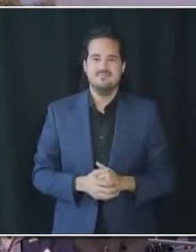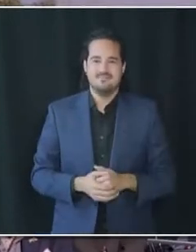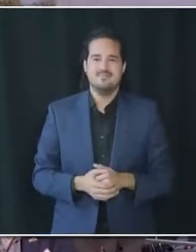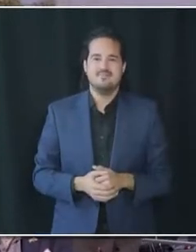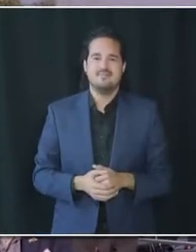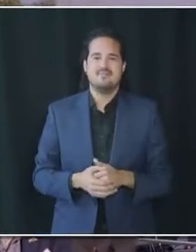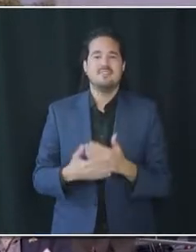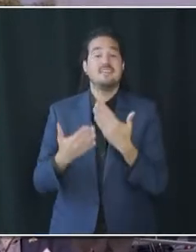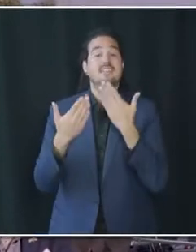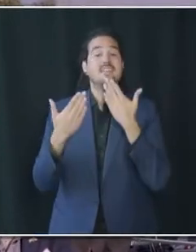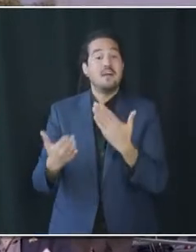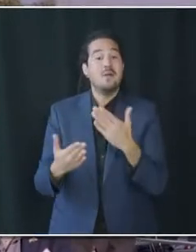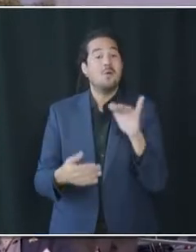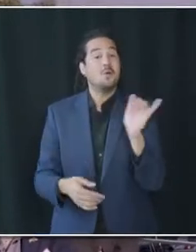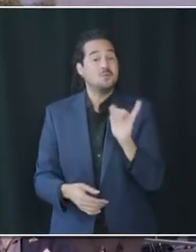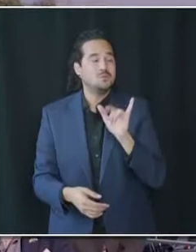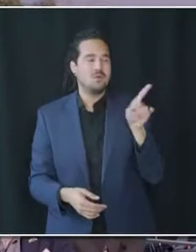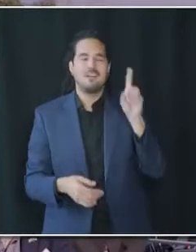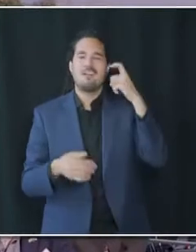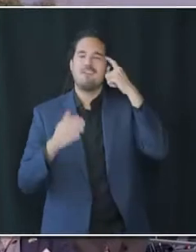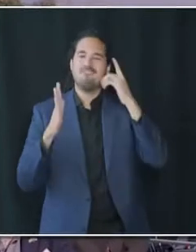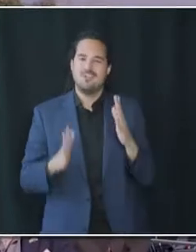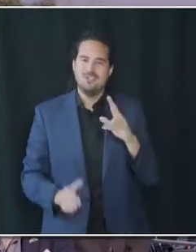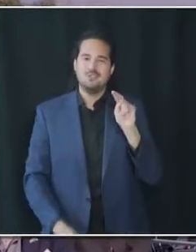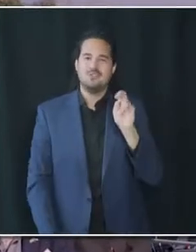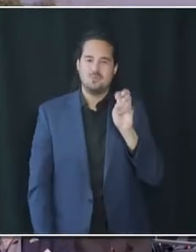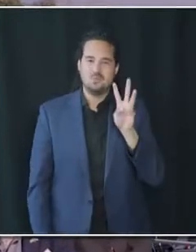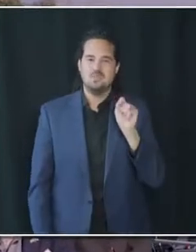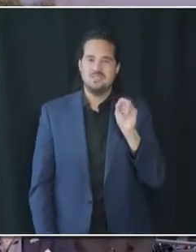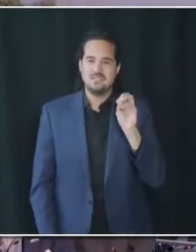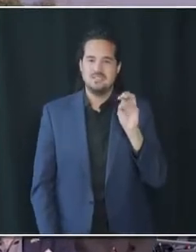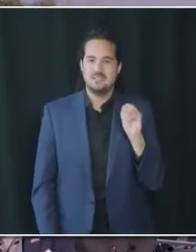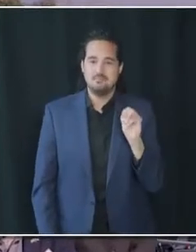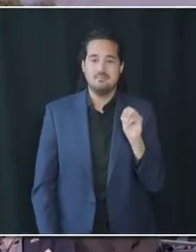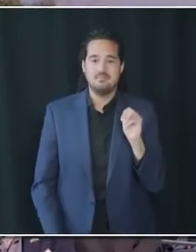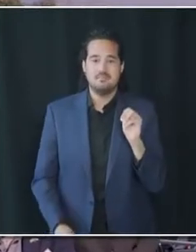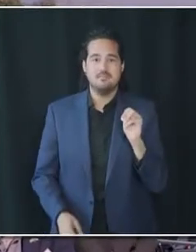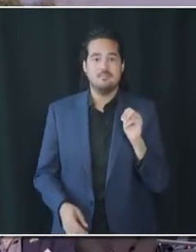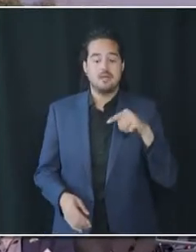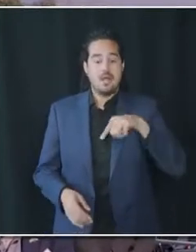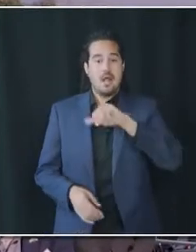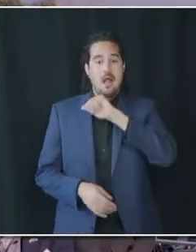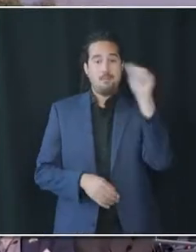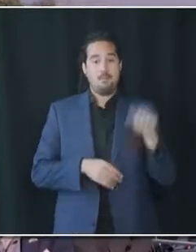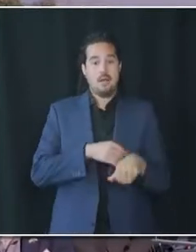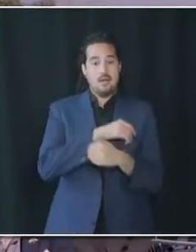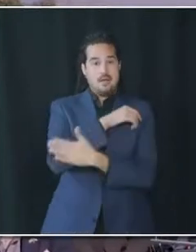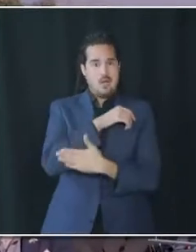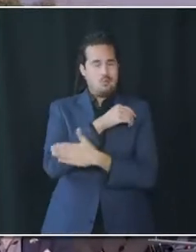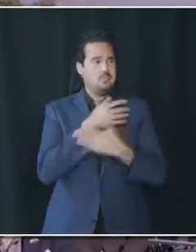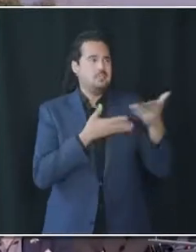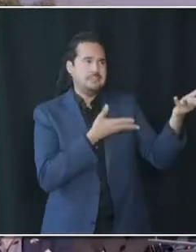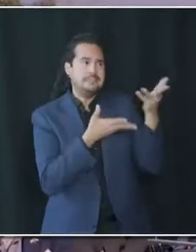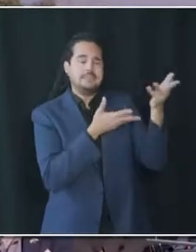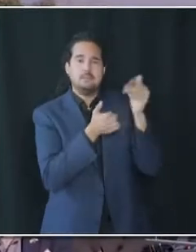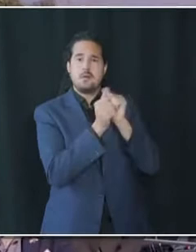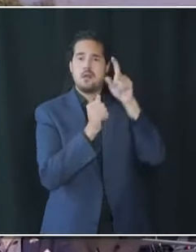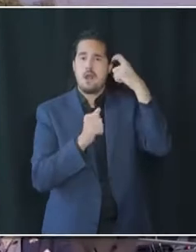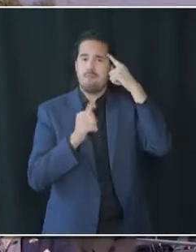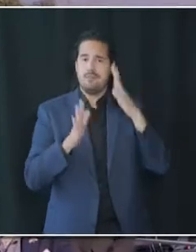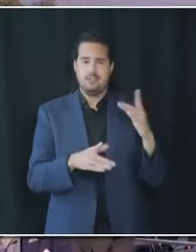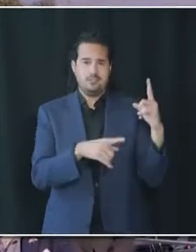nuestros condados y yo hemos tenido oportunidad de trabajar con gabe nielsen desde que ha sido gobernador siempre estuvo presente